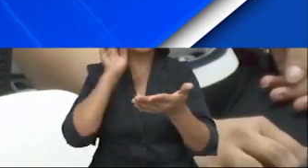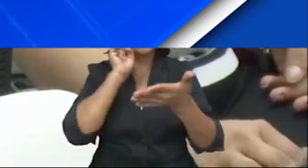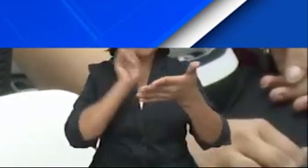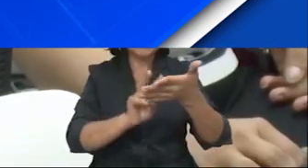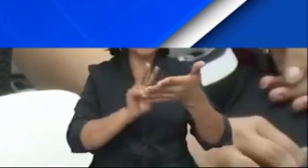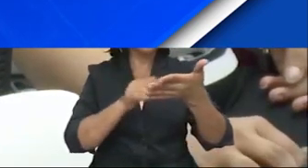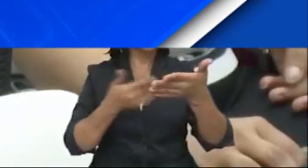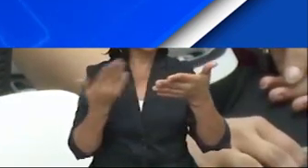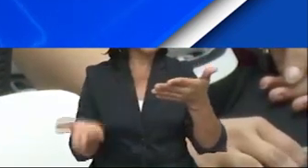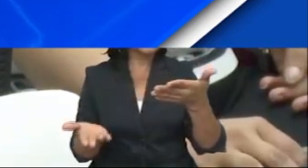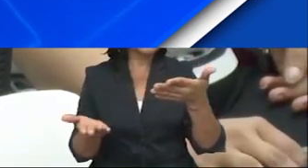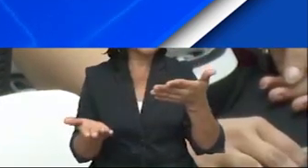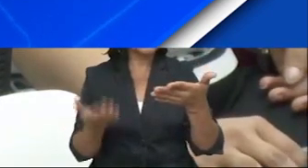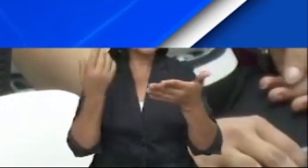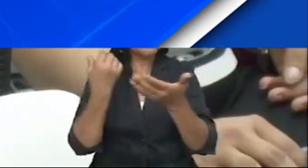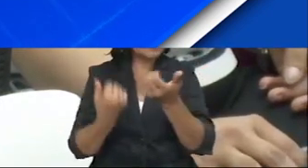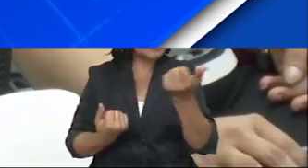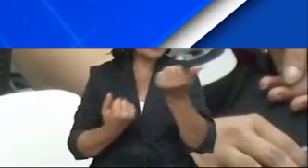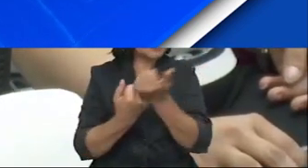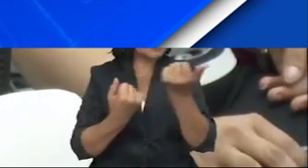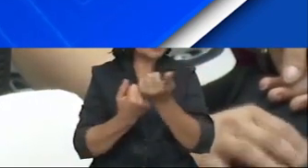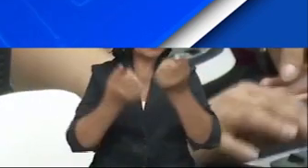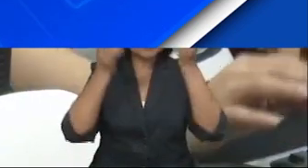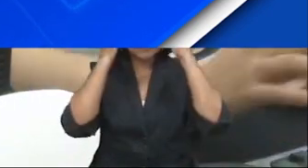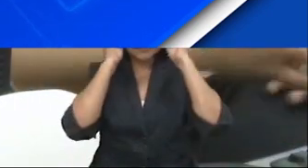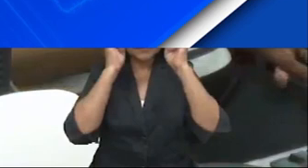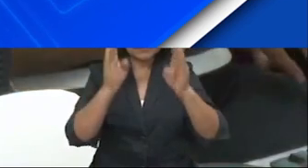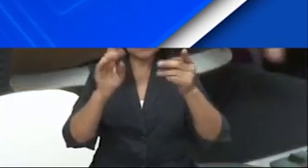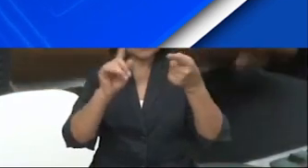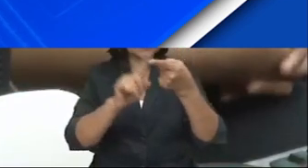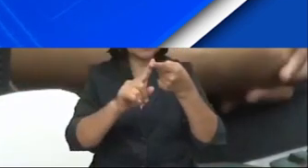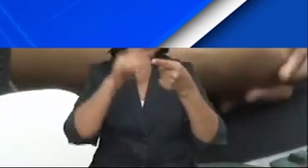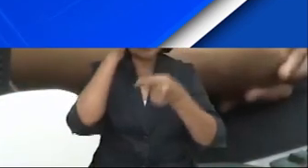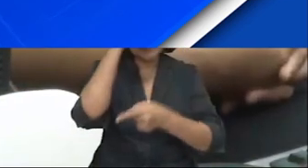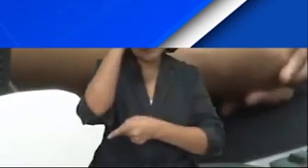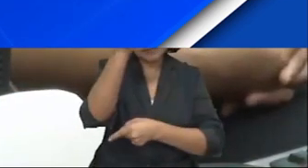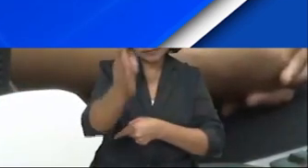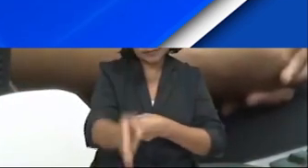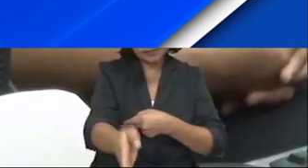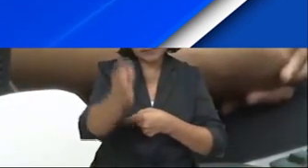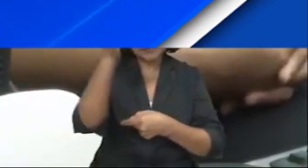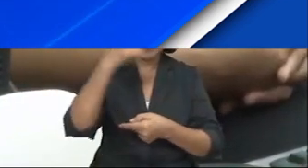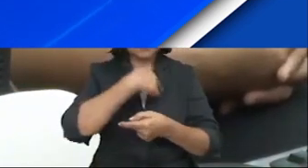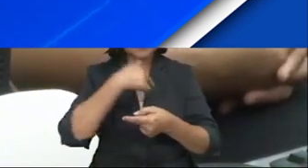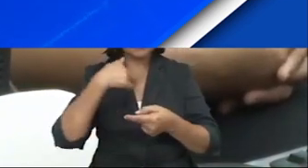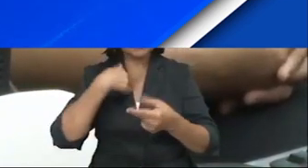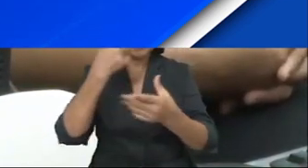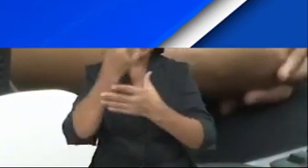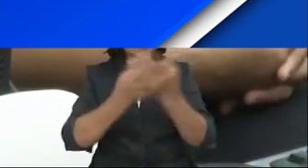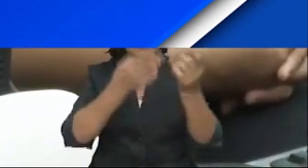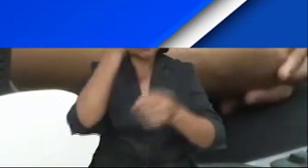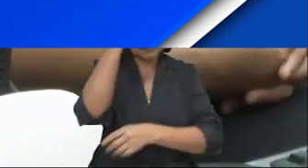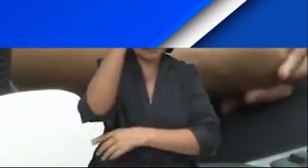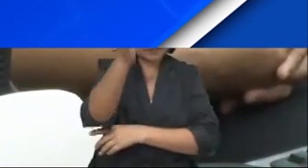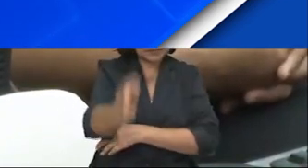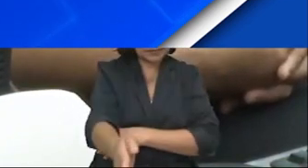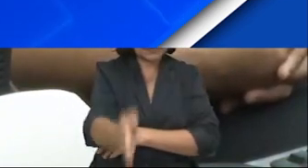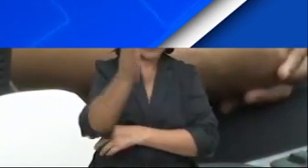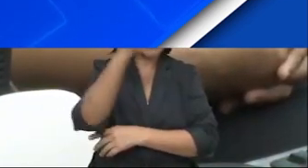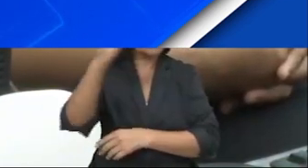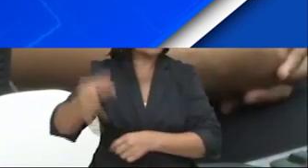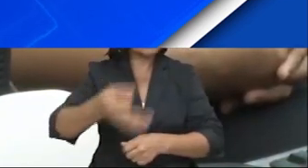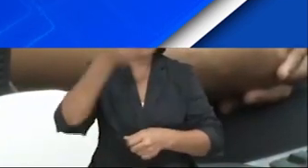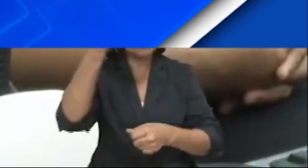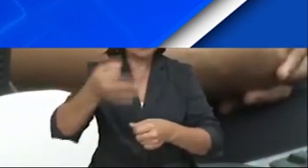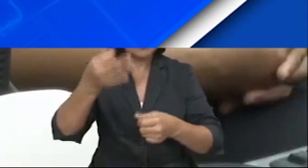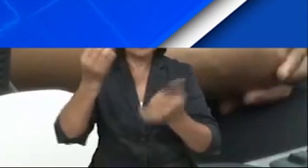contempla, además, la complementariedad en la atención de casos en puntos de frontera y la acción efectiva a los lados de la frontera, el